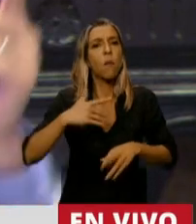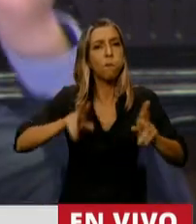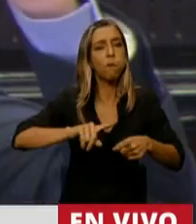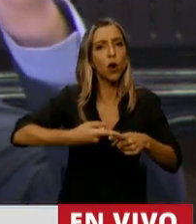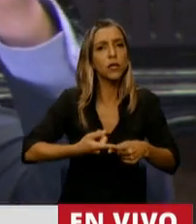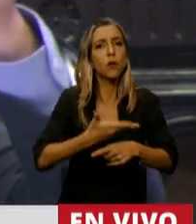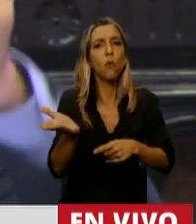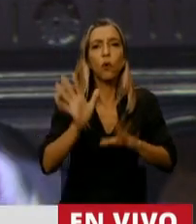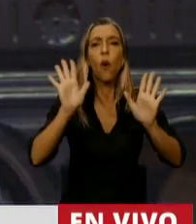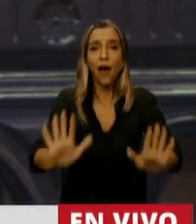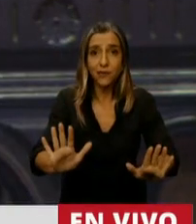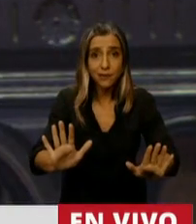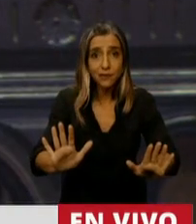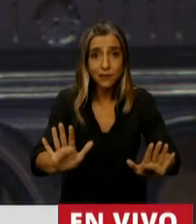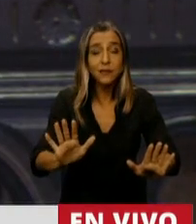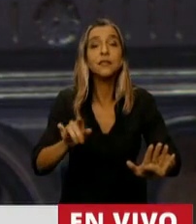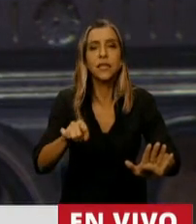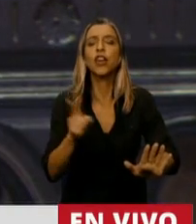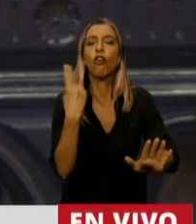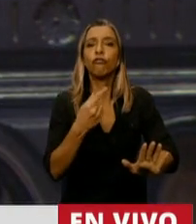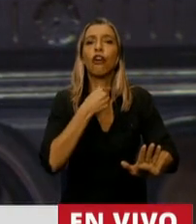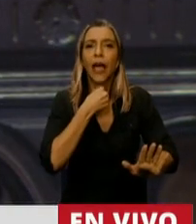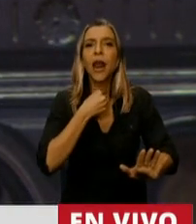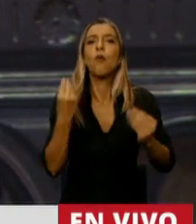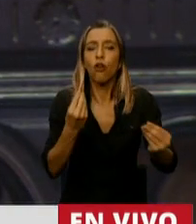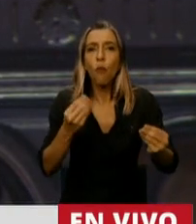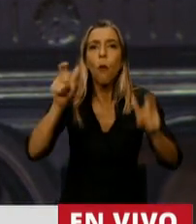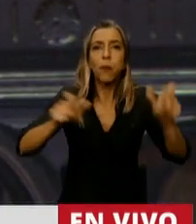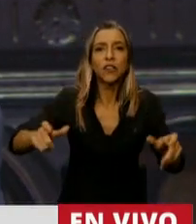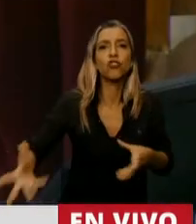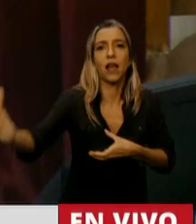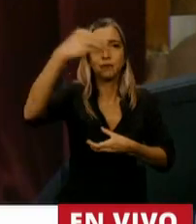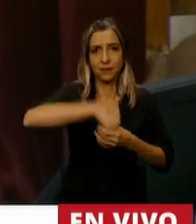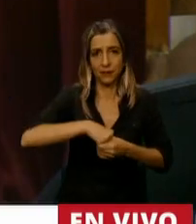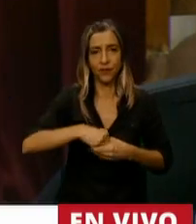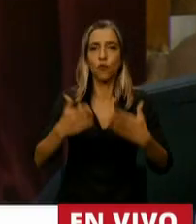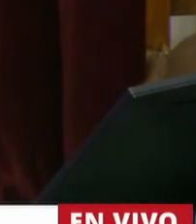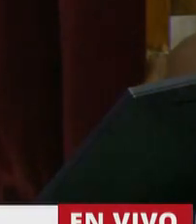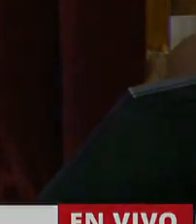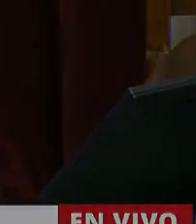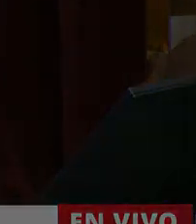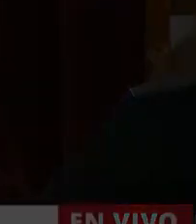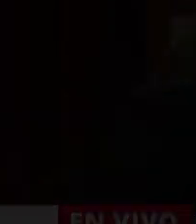cierren, como decía Néstor, con la gente adentro. Muchas gracias. Gracias, diputado.